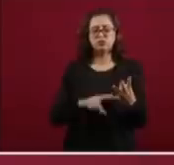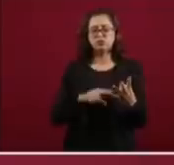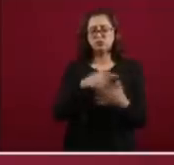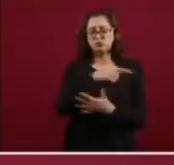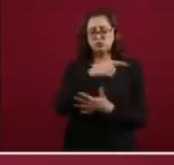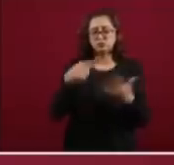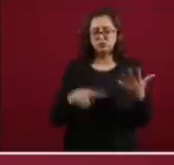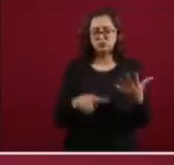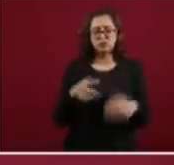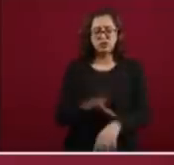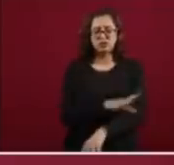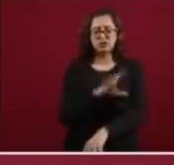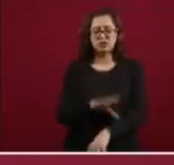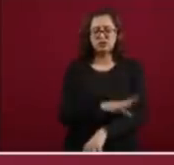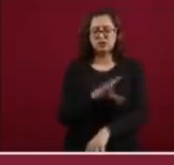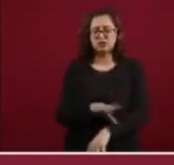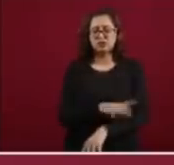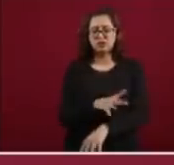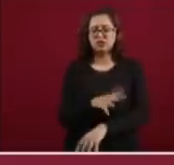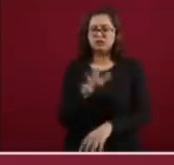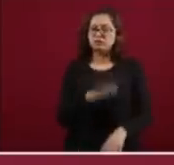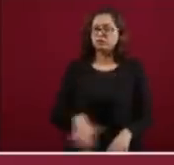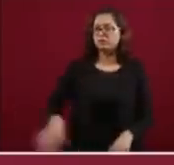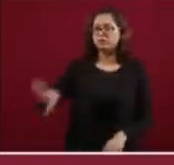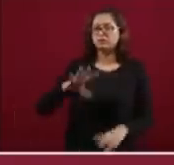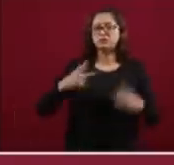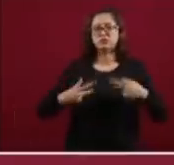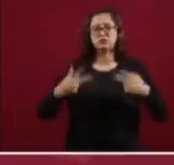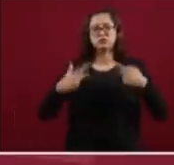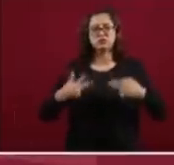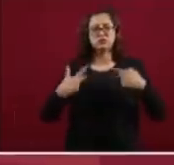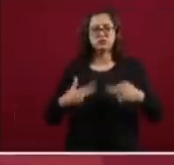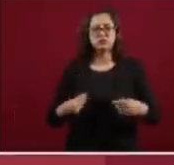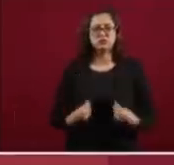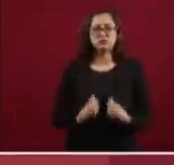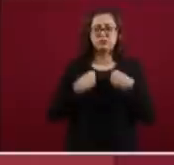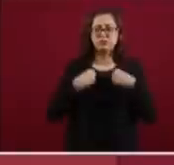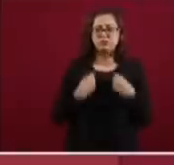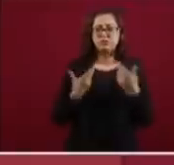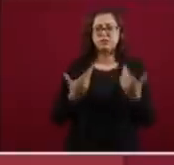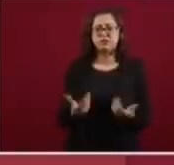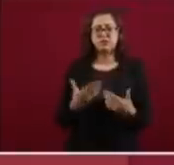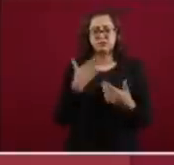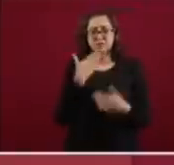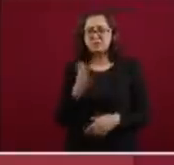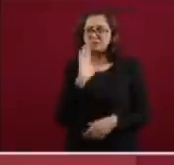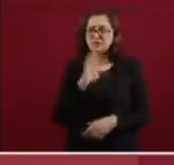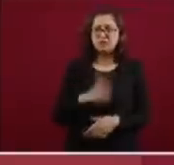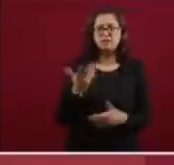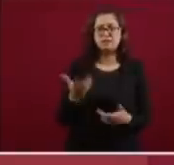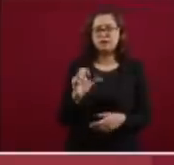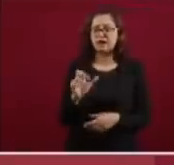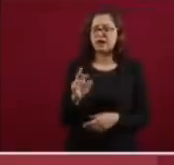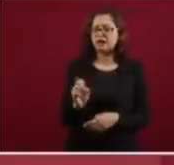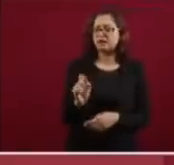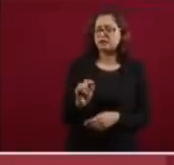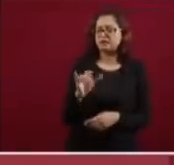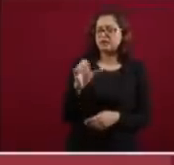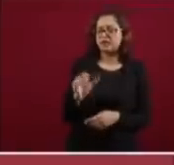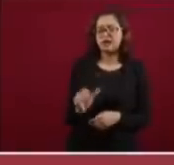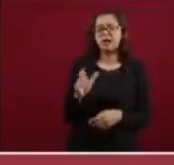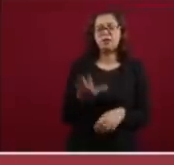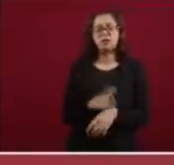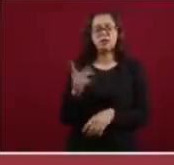mucho la carestía de la vida uno de los problemas que se estuvieron en el